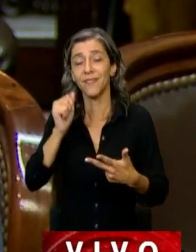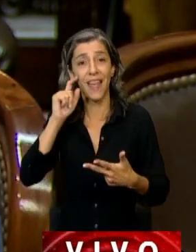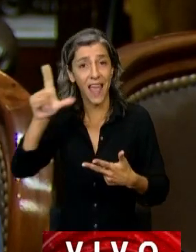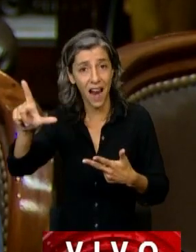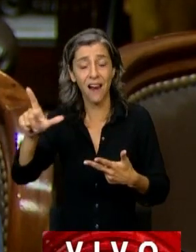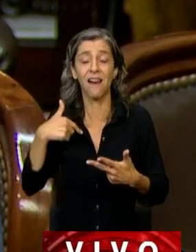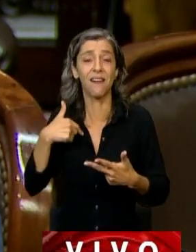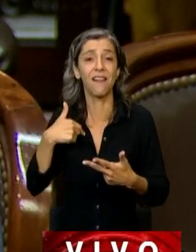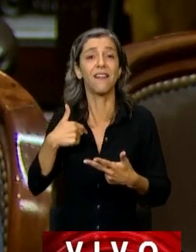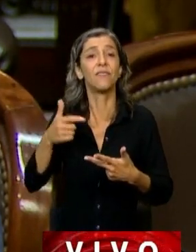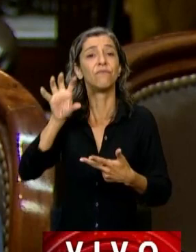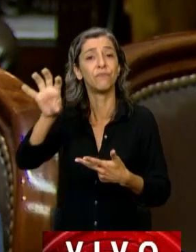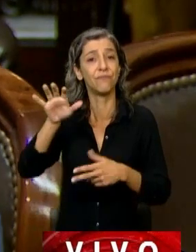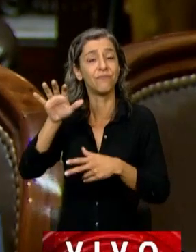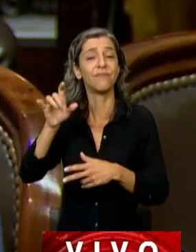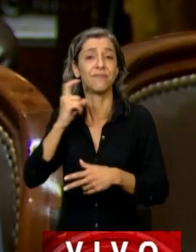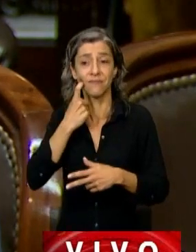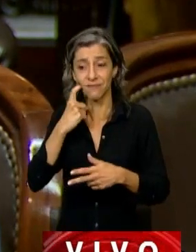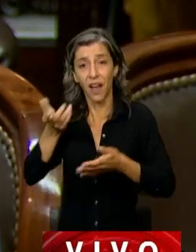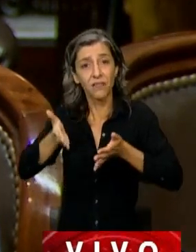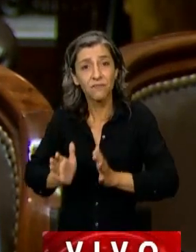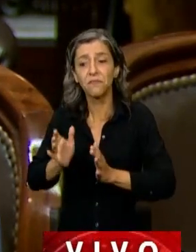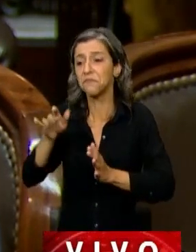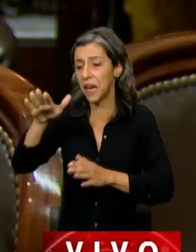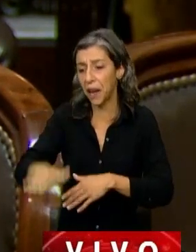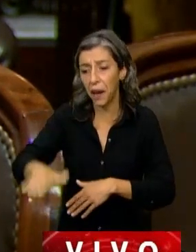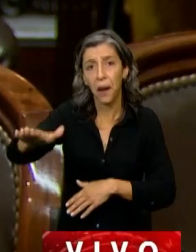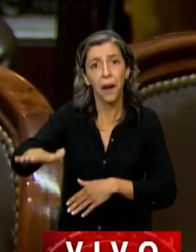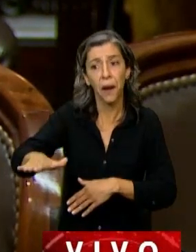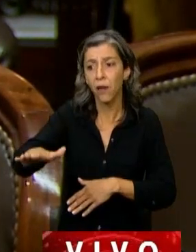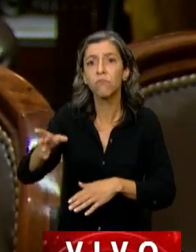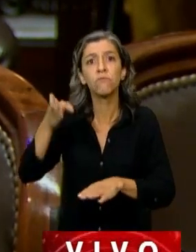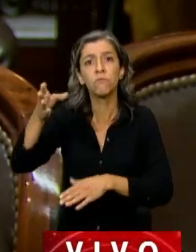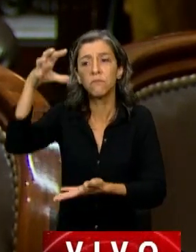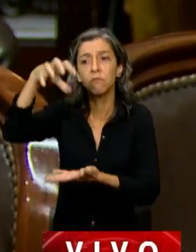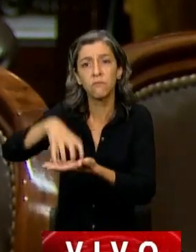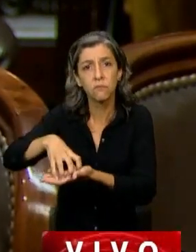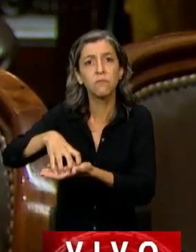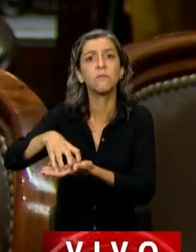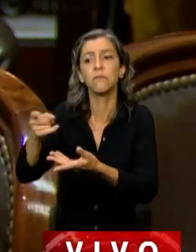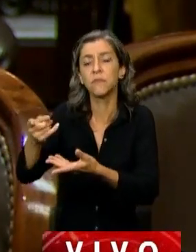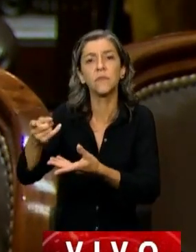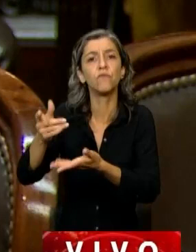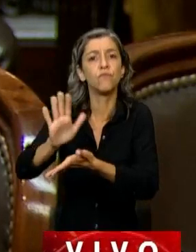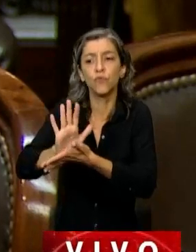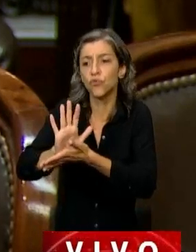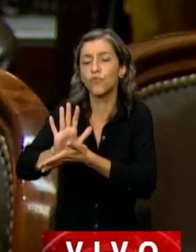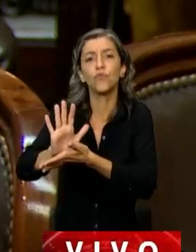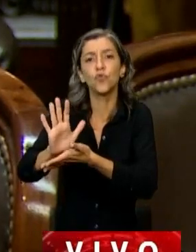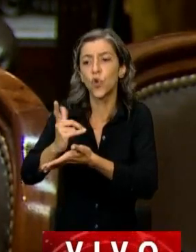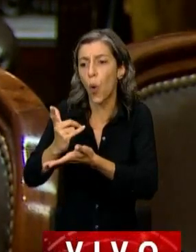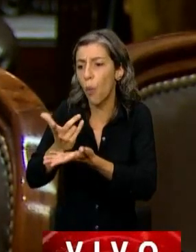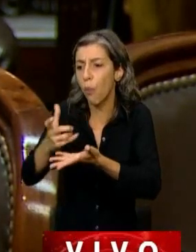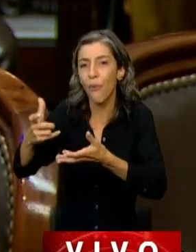Ríos. Fue varias veces con golpes al centro de integración comunitaria en